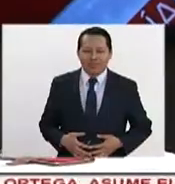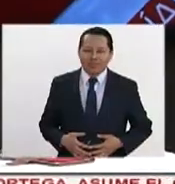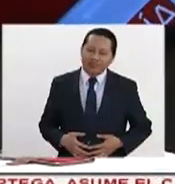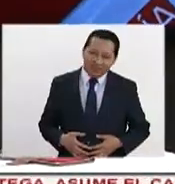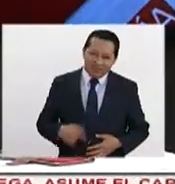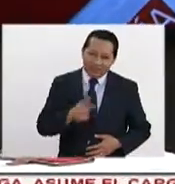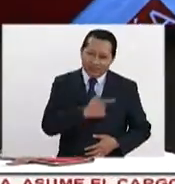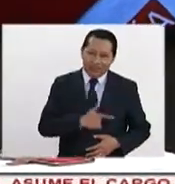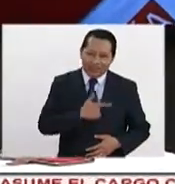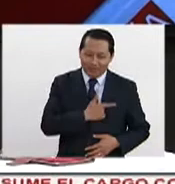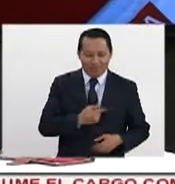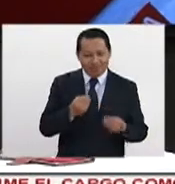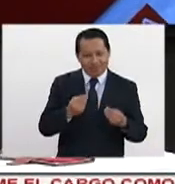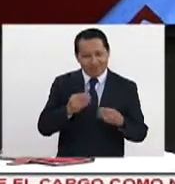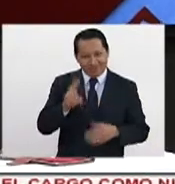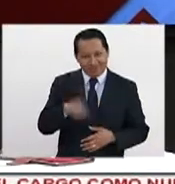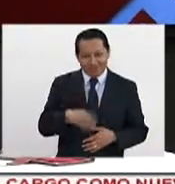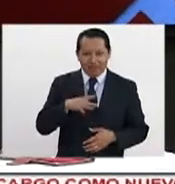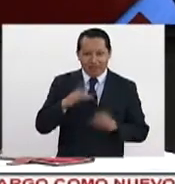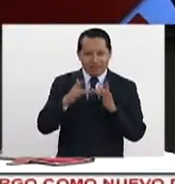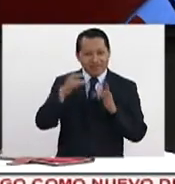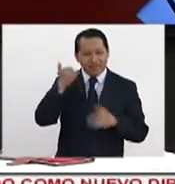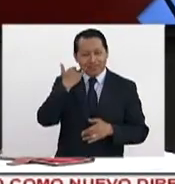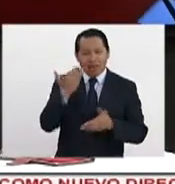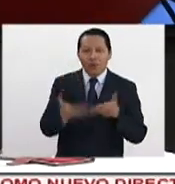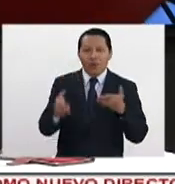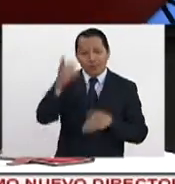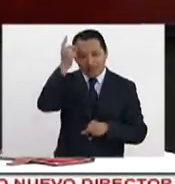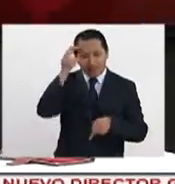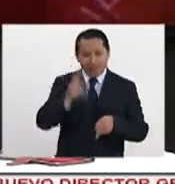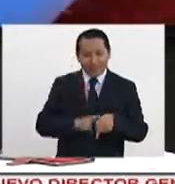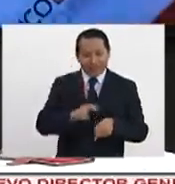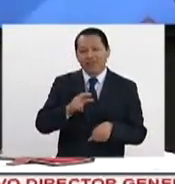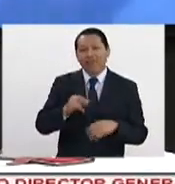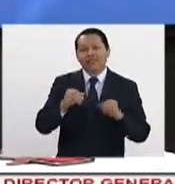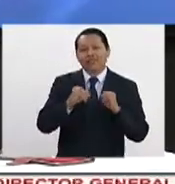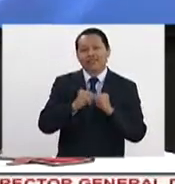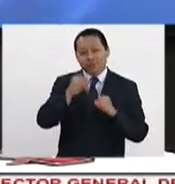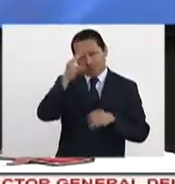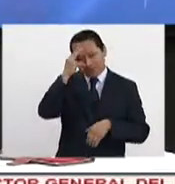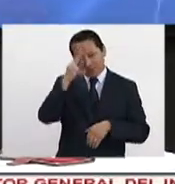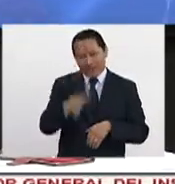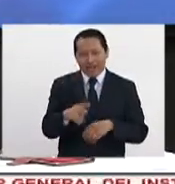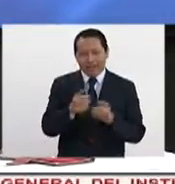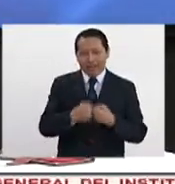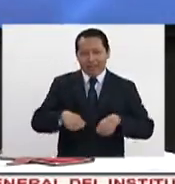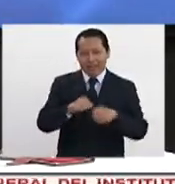Nos da muchísimo gusto, de verdad, que nos tome la llamada el ahora director del Instituto Mexicano del Seguro